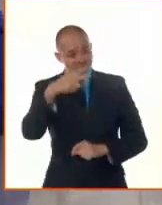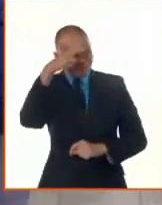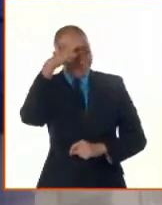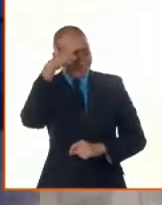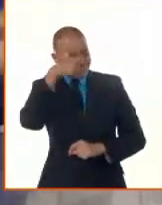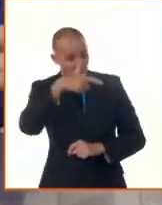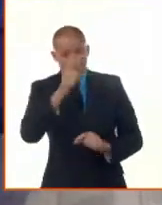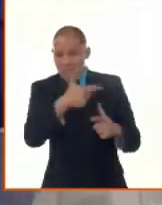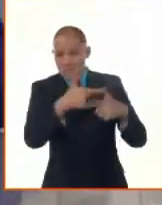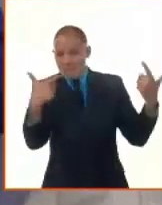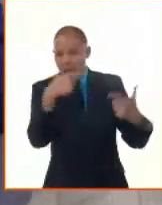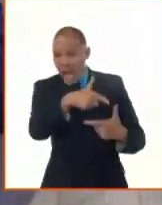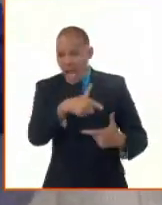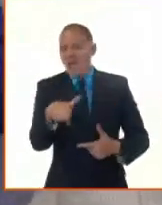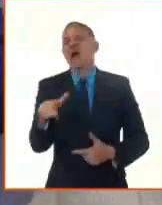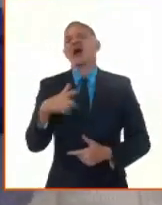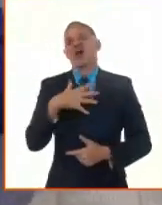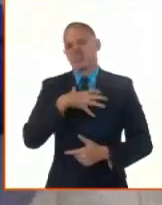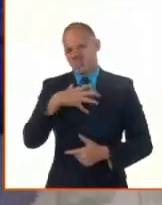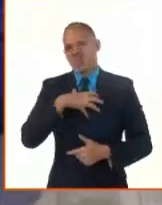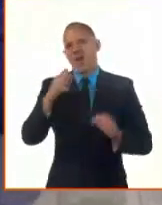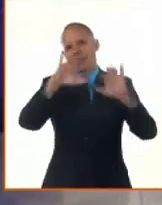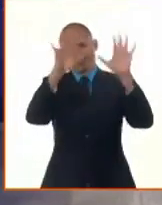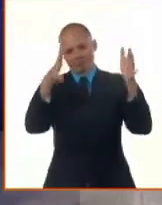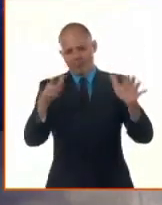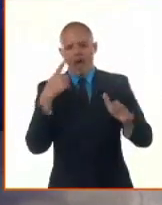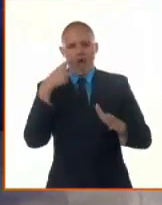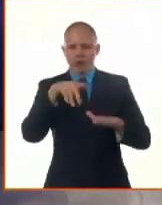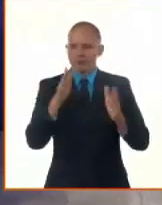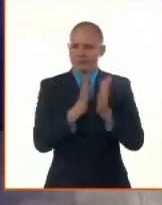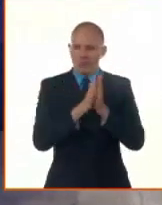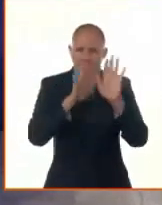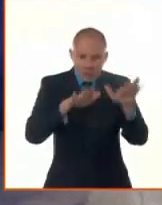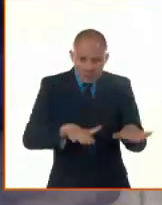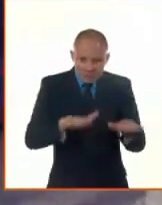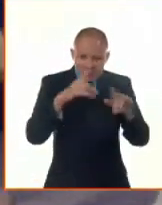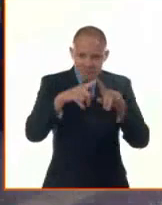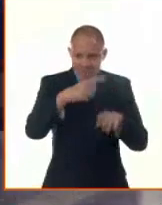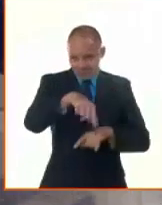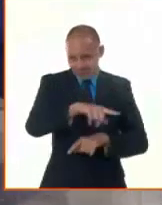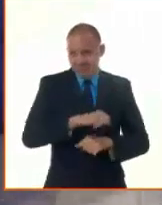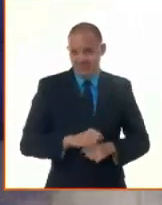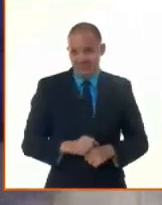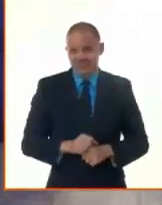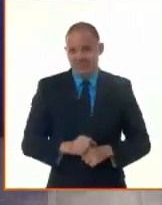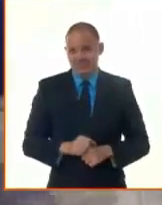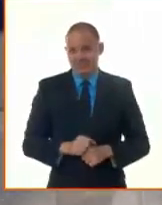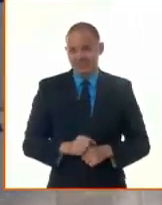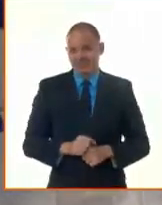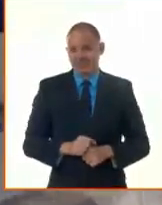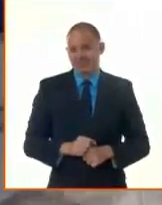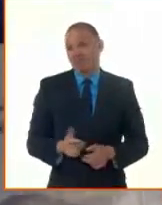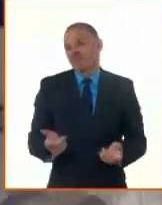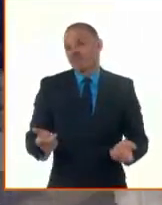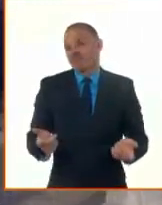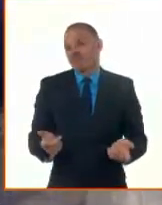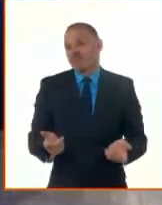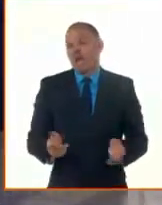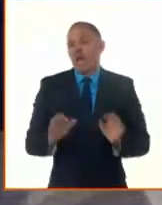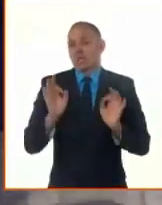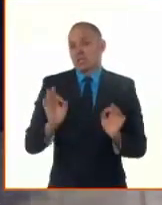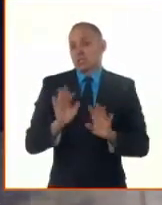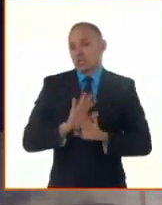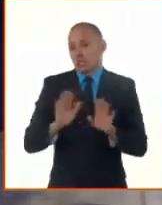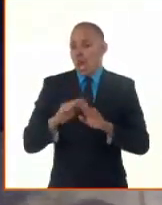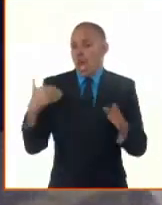uñitas entonces también hay que condenarlo Y a partir de ahí entonces comienza la acción que siempre